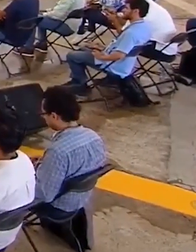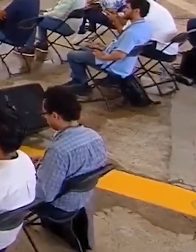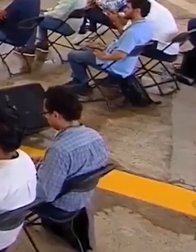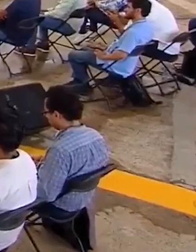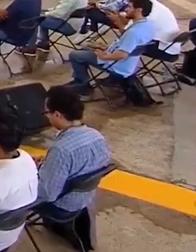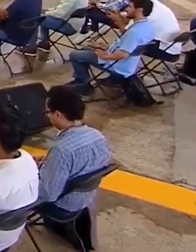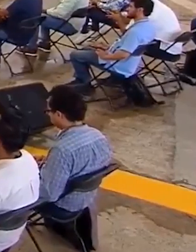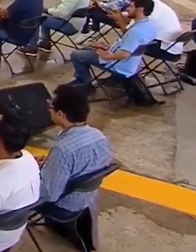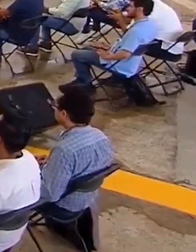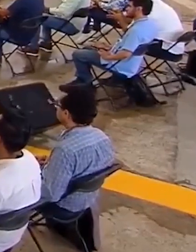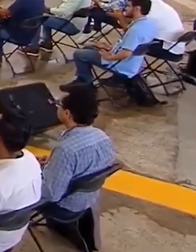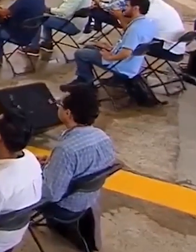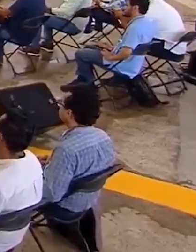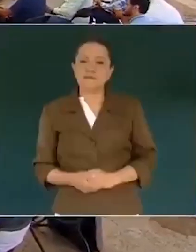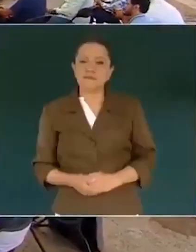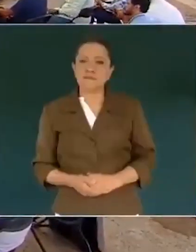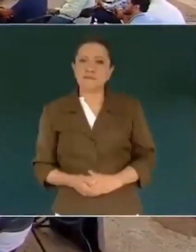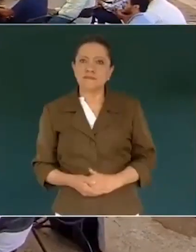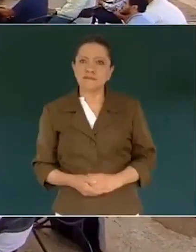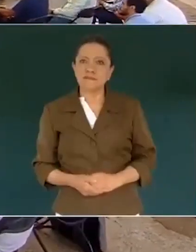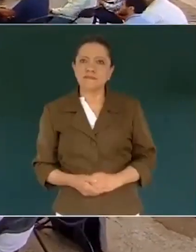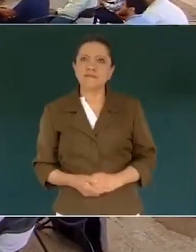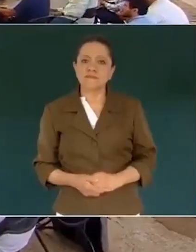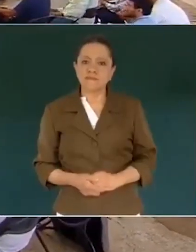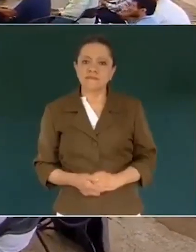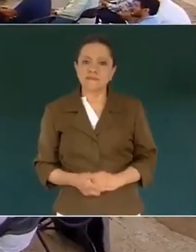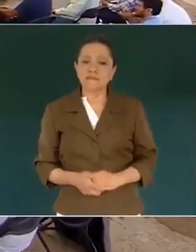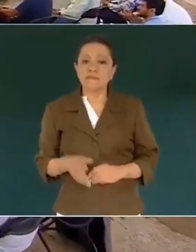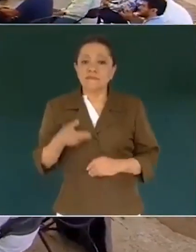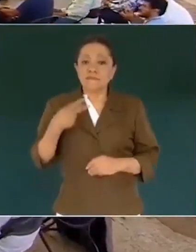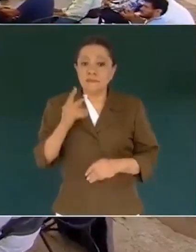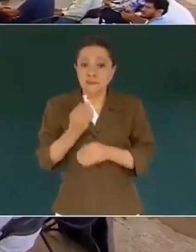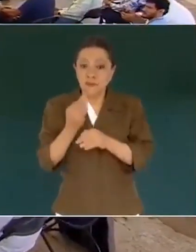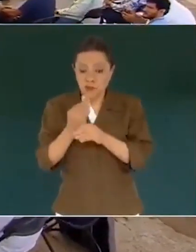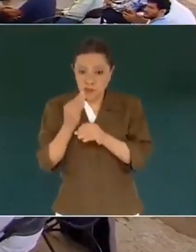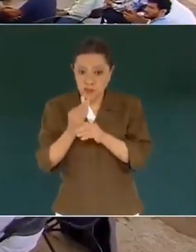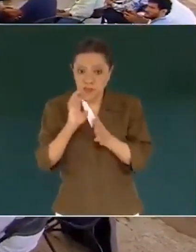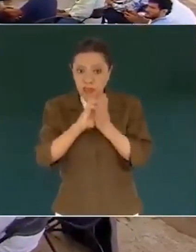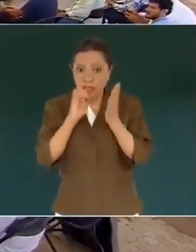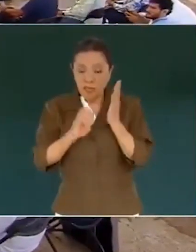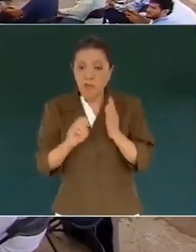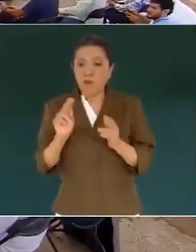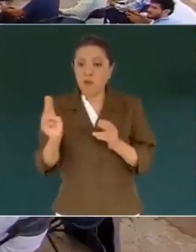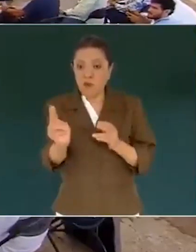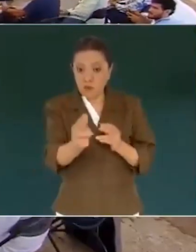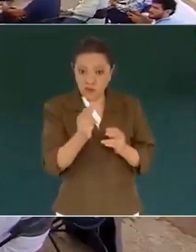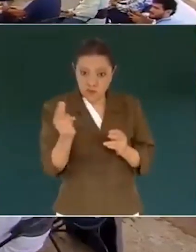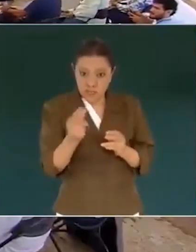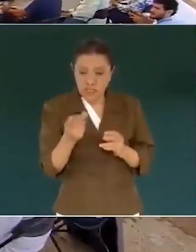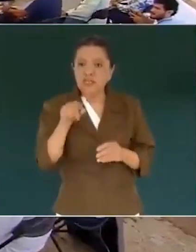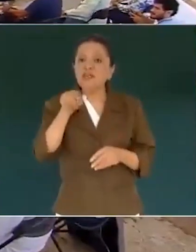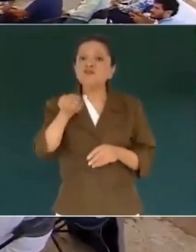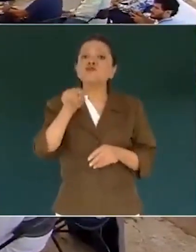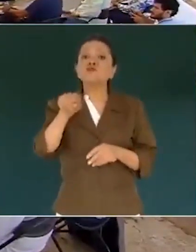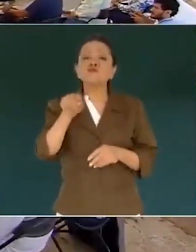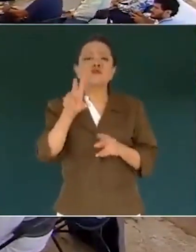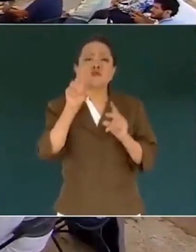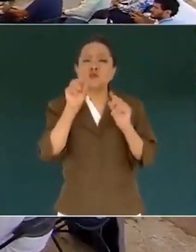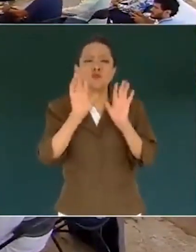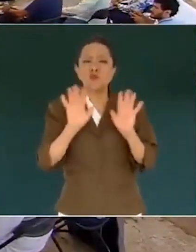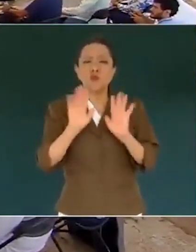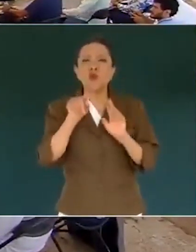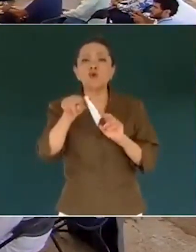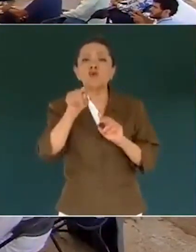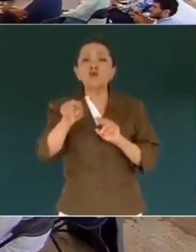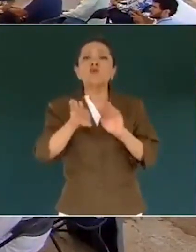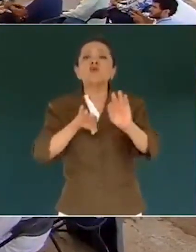Pero en el caso de ustedes, no es tu caso, ¿eh? Tú eres un trabajador que vendes tu trabajo, no